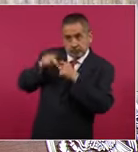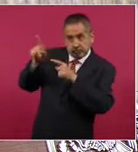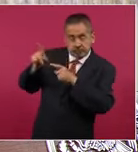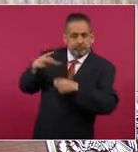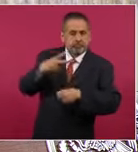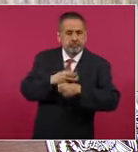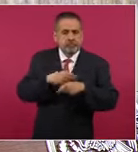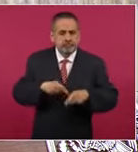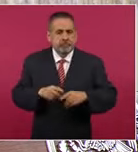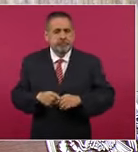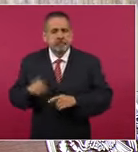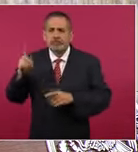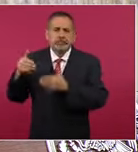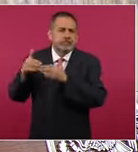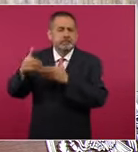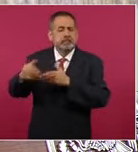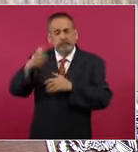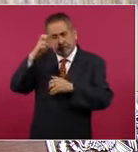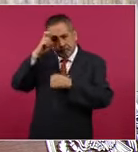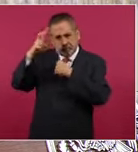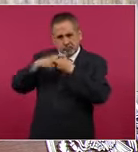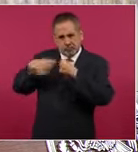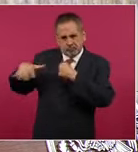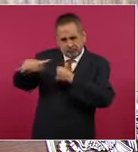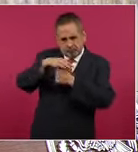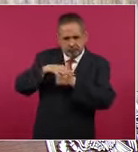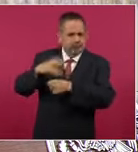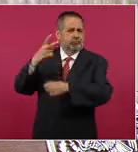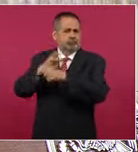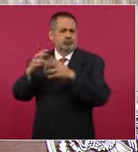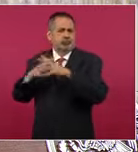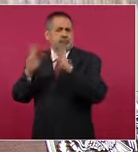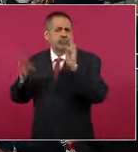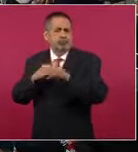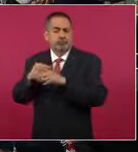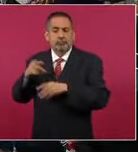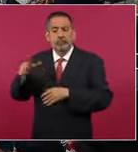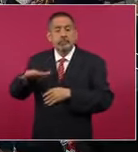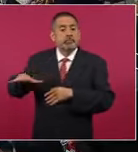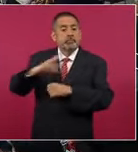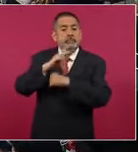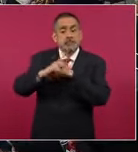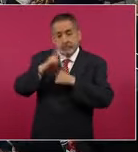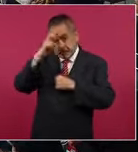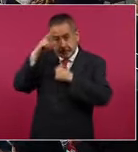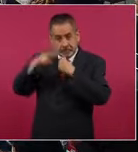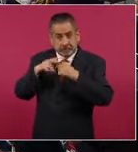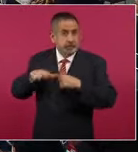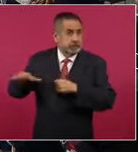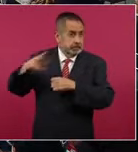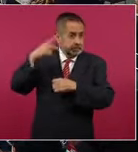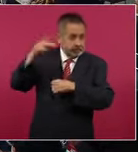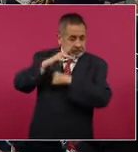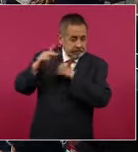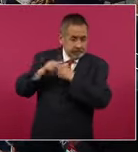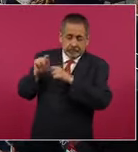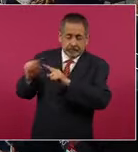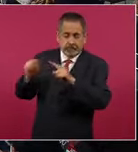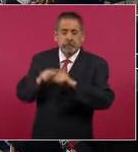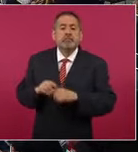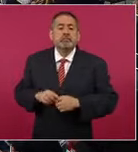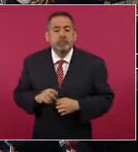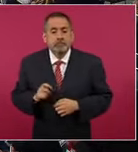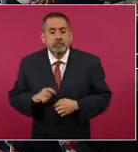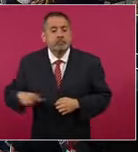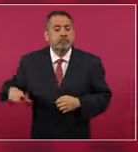El avance más importante de todos los países de Europa después de la Segunda Guerra Mundial, el estado